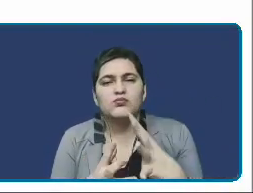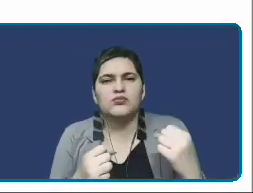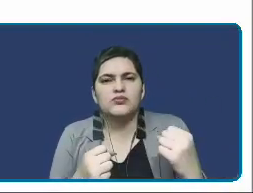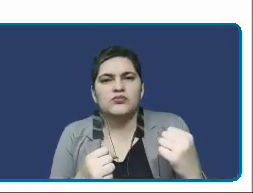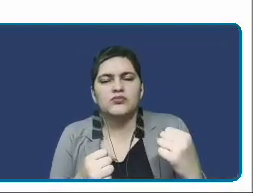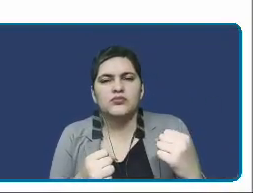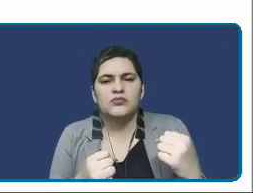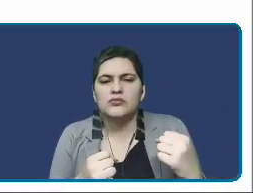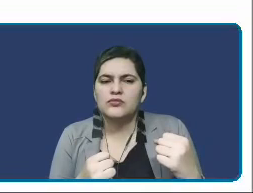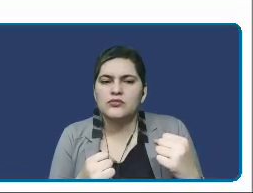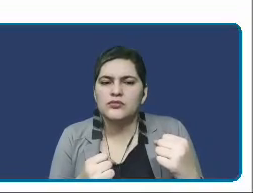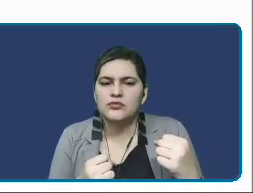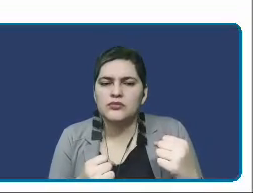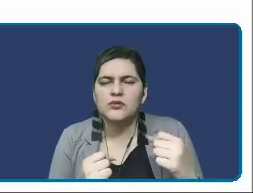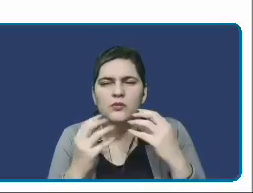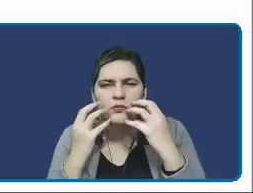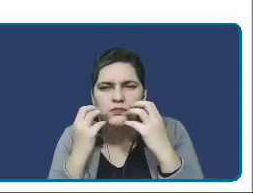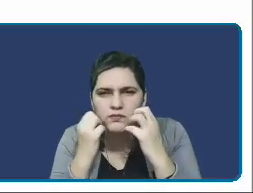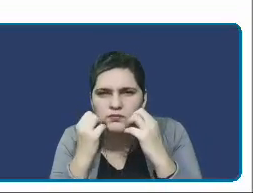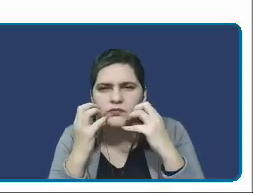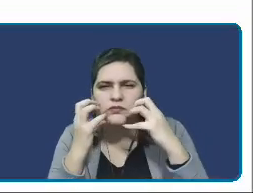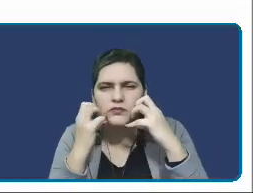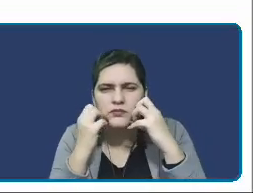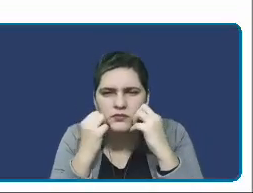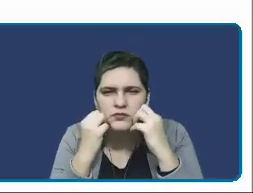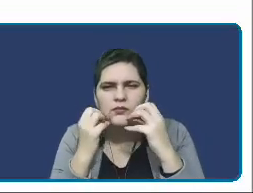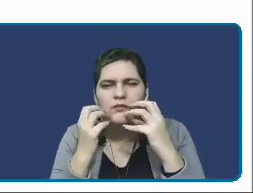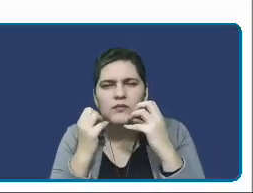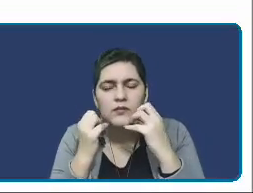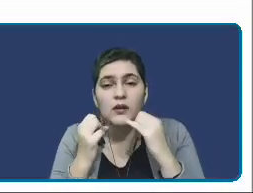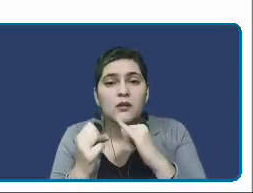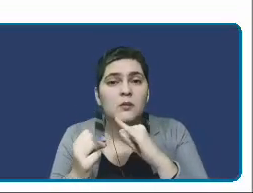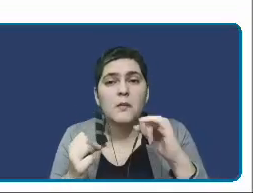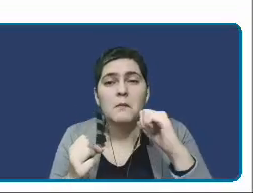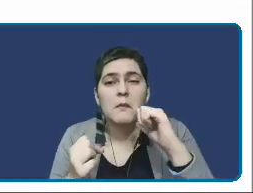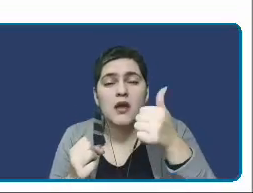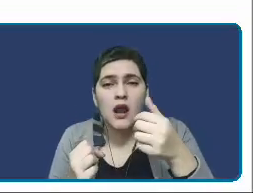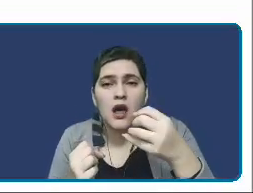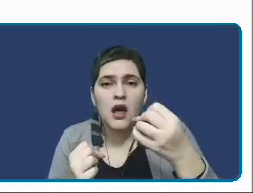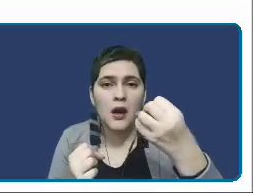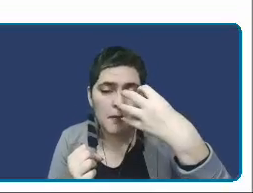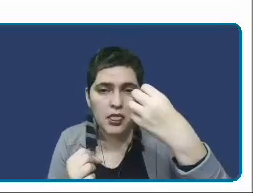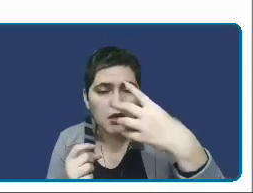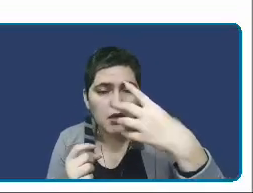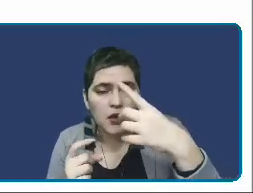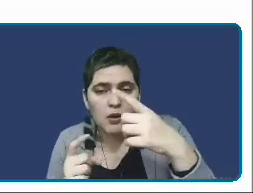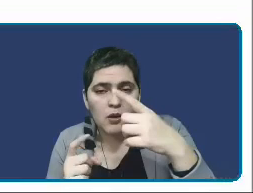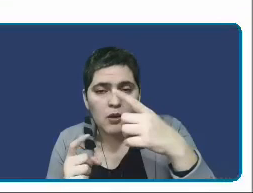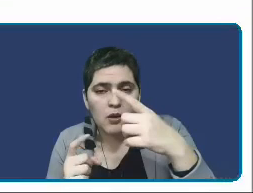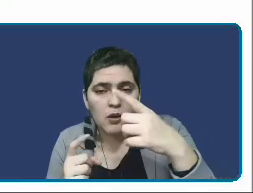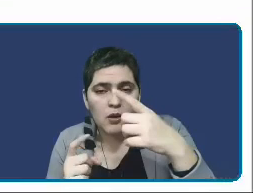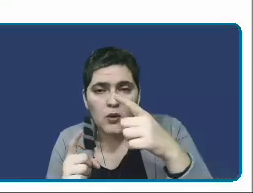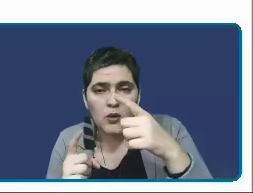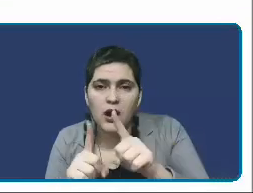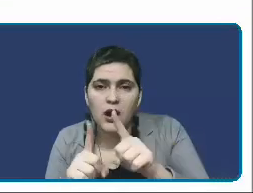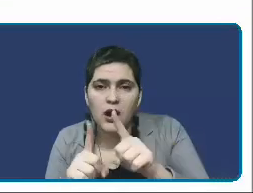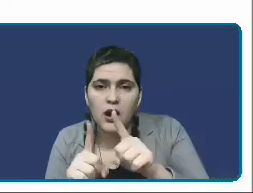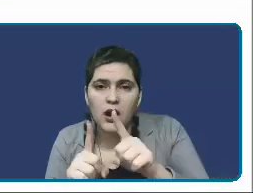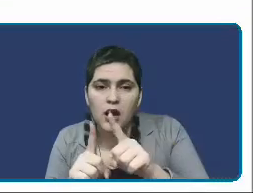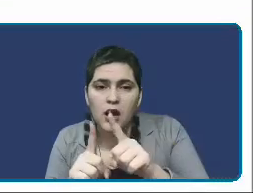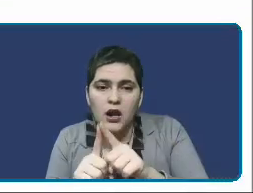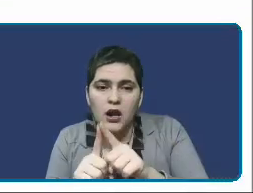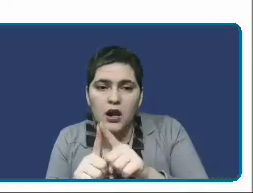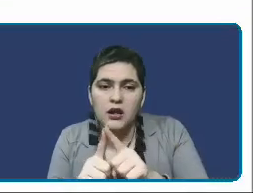para masticar o hacer movimiento rotatorio, que lo van a ver también mañana y pasado mañana. Y me puedo demorar mucho también por estas